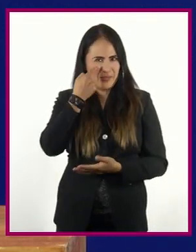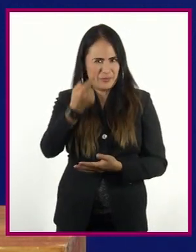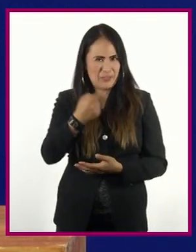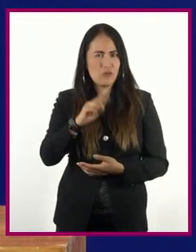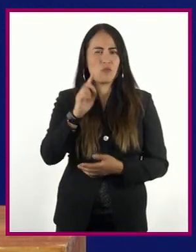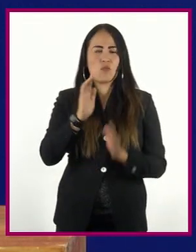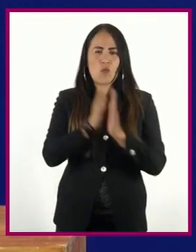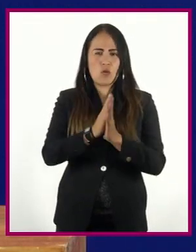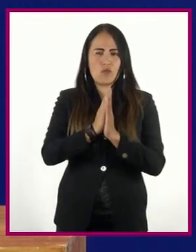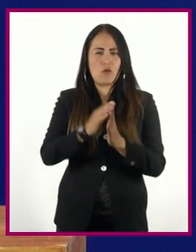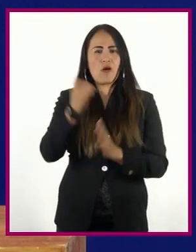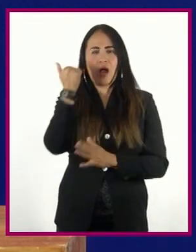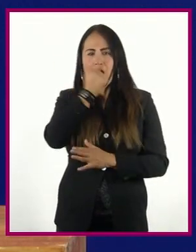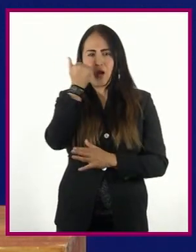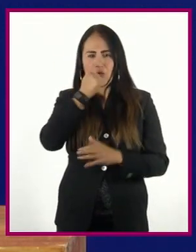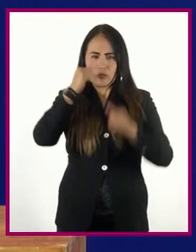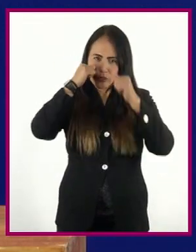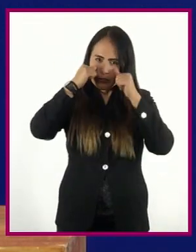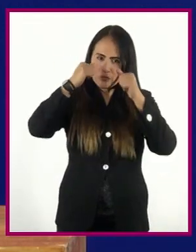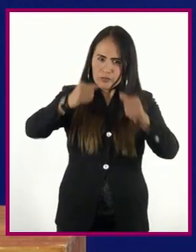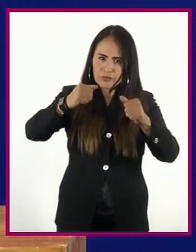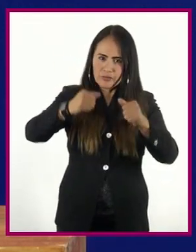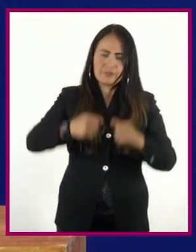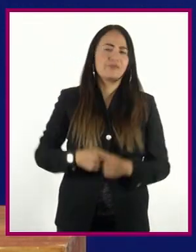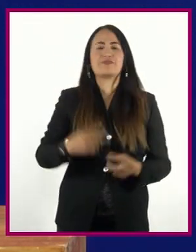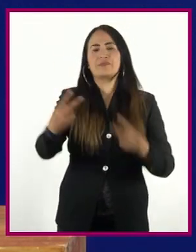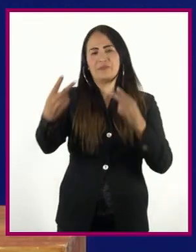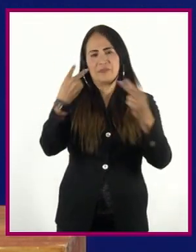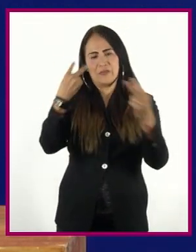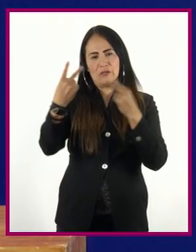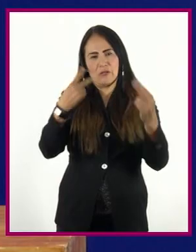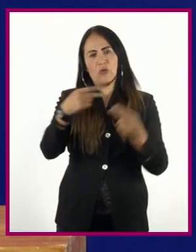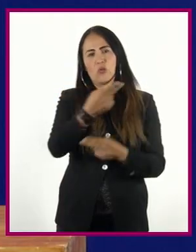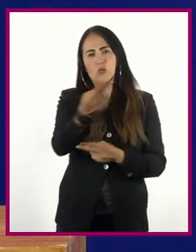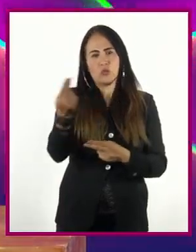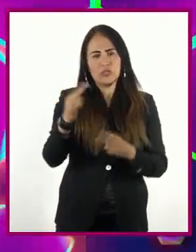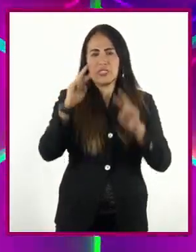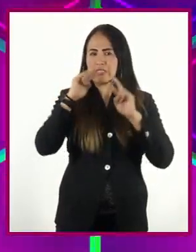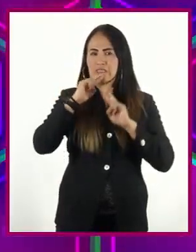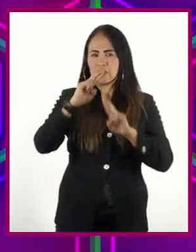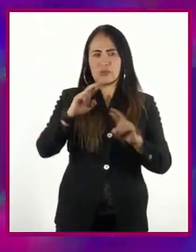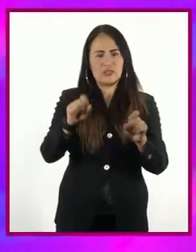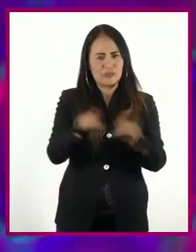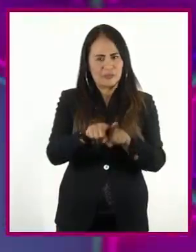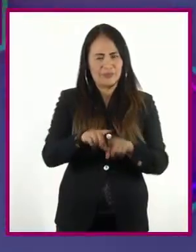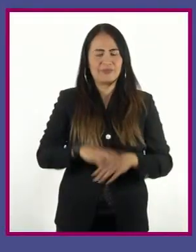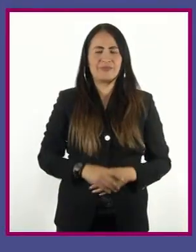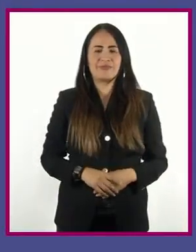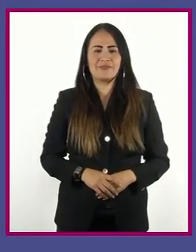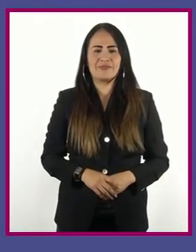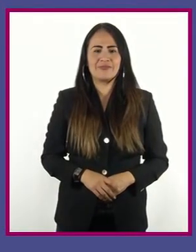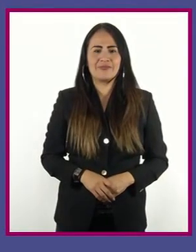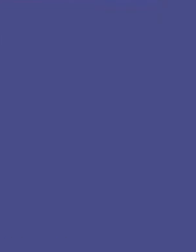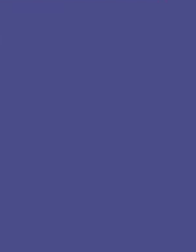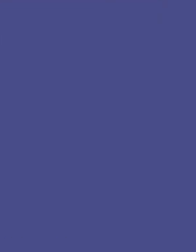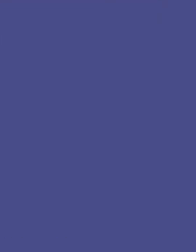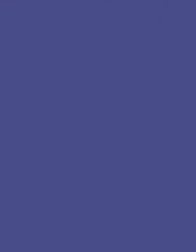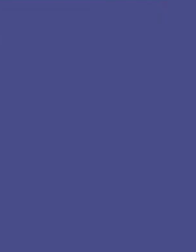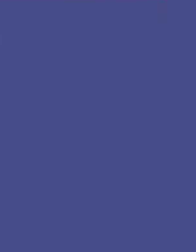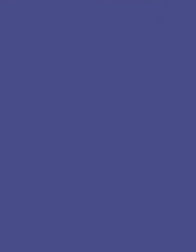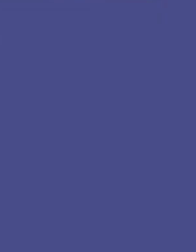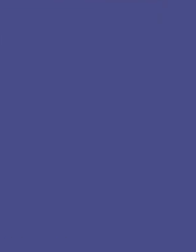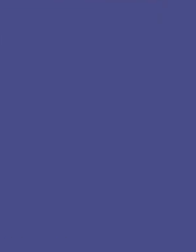alumnos que nos vean, les invito a que respondan junto con nosotros. Caso 1.